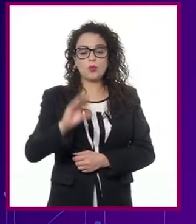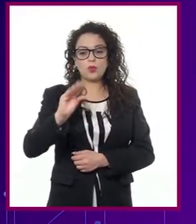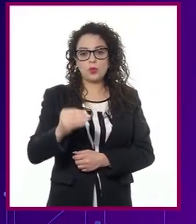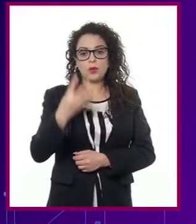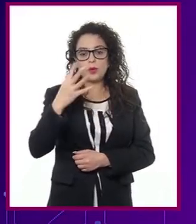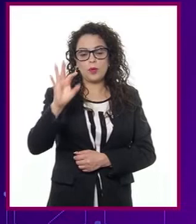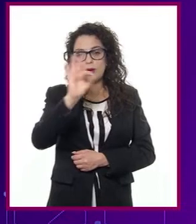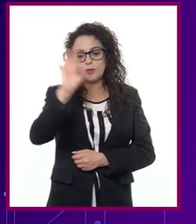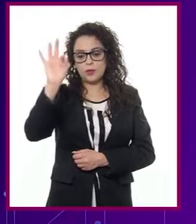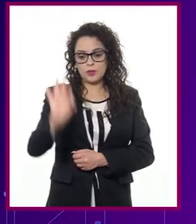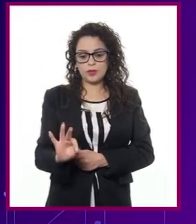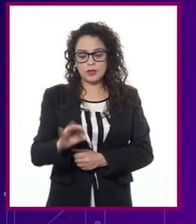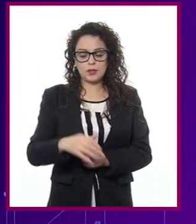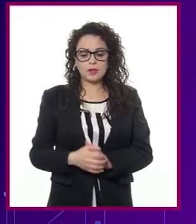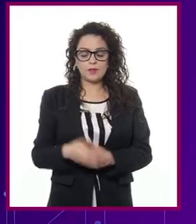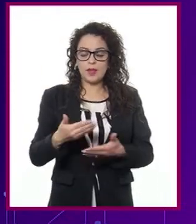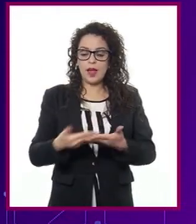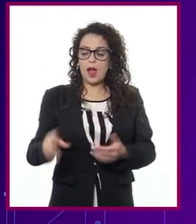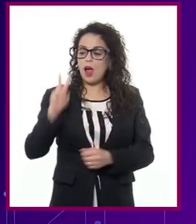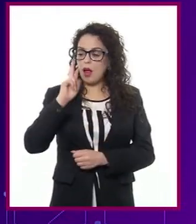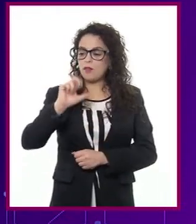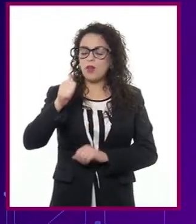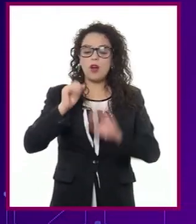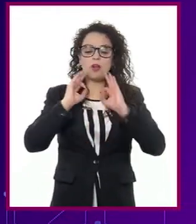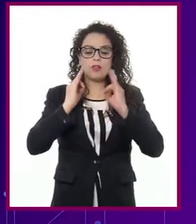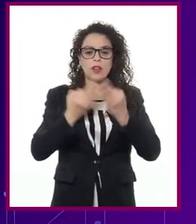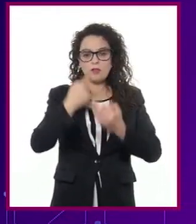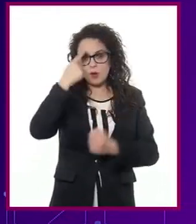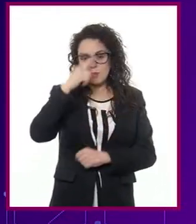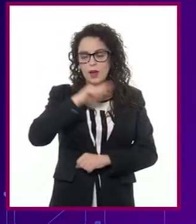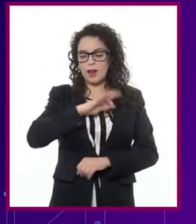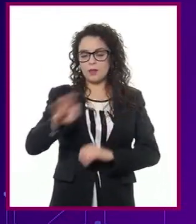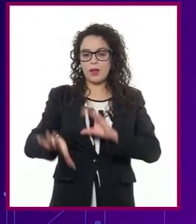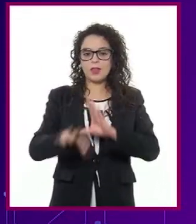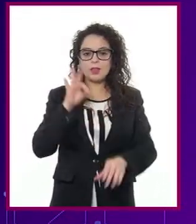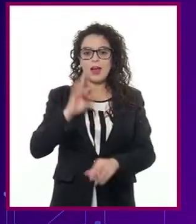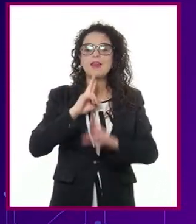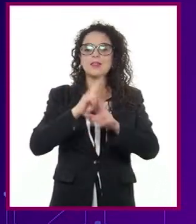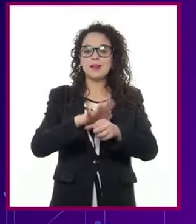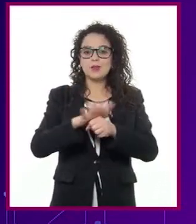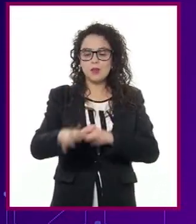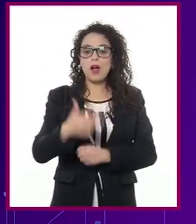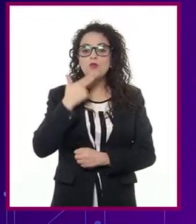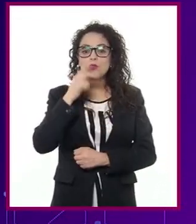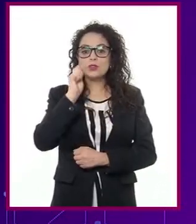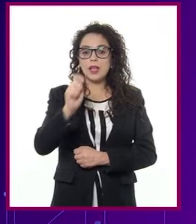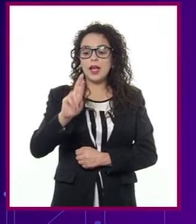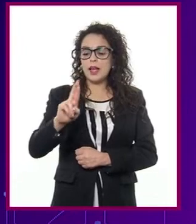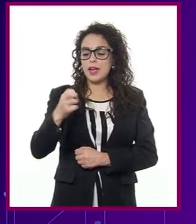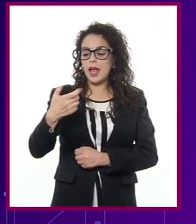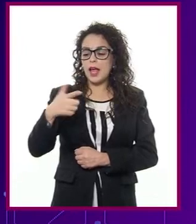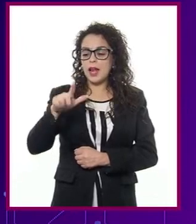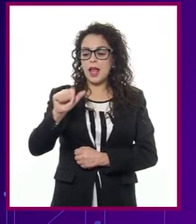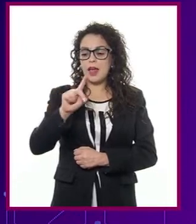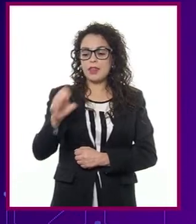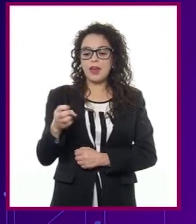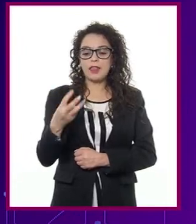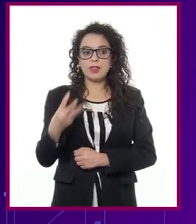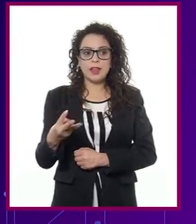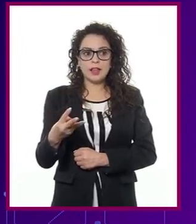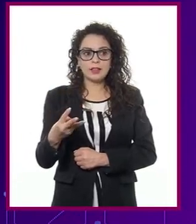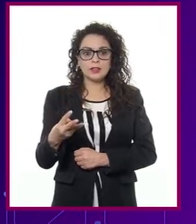164.94%. Veamos una nueva manera de obtener el resultado. Podemos utilizar la regla de 3. 97 pesos es